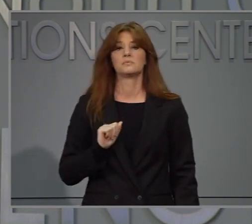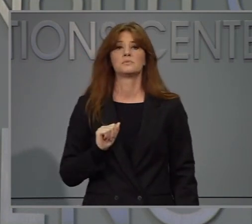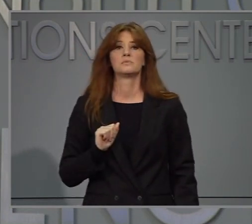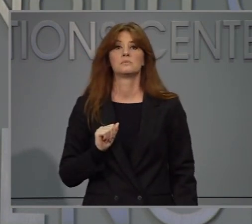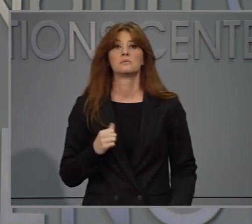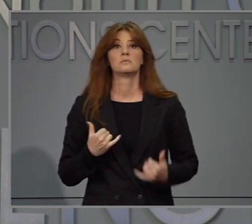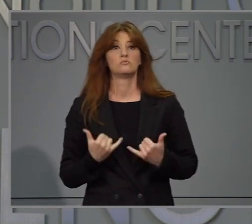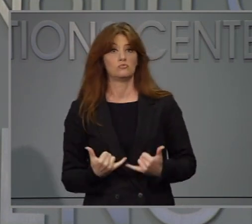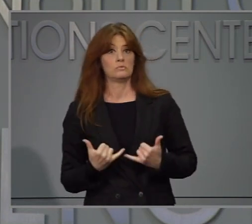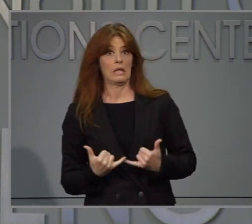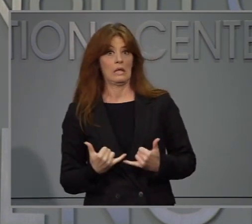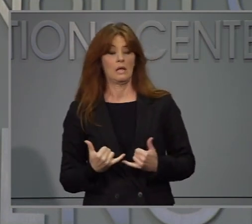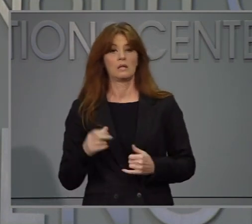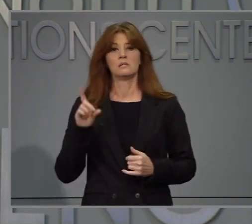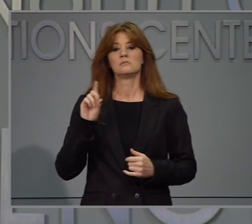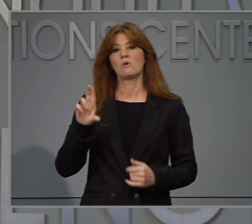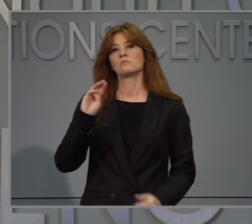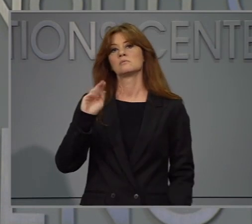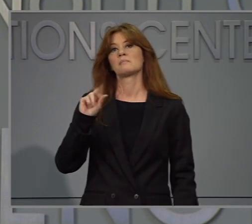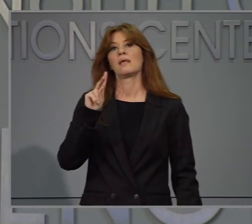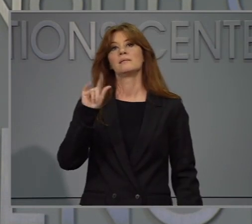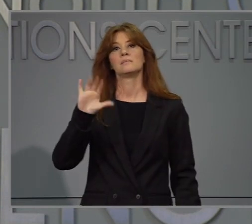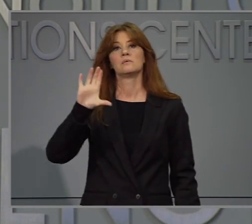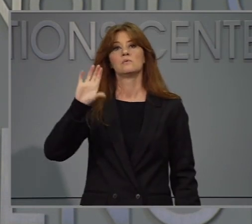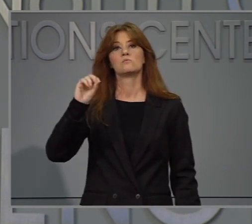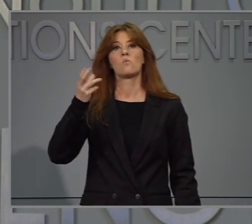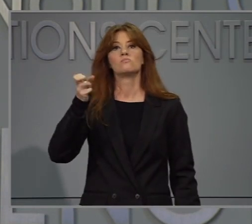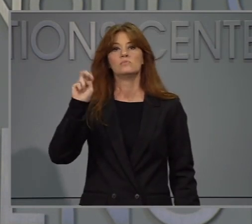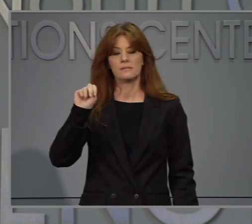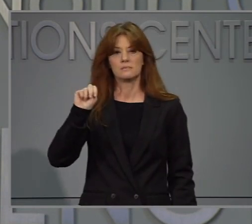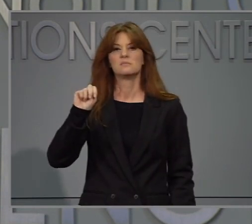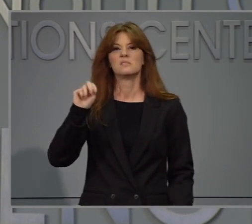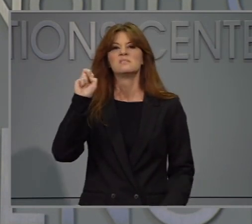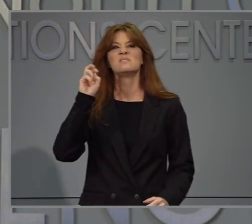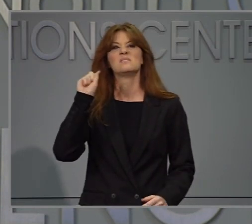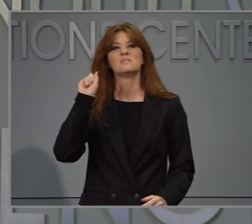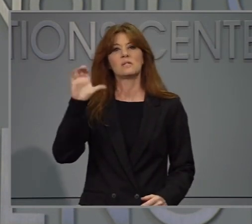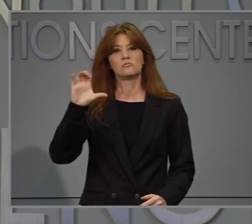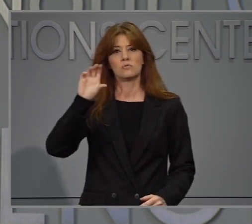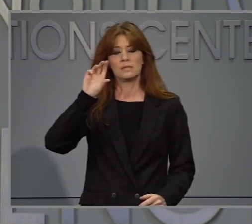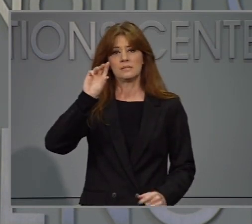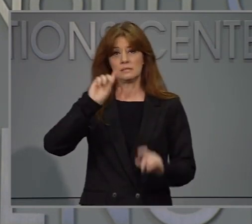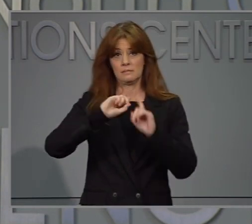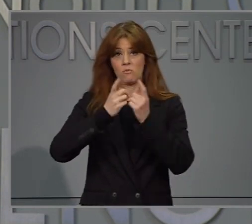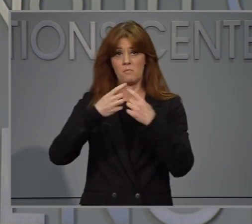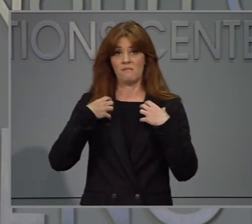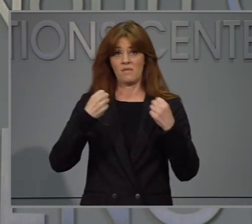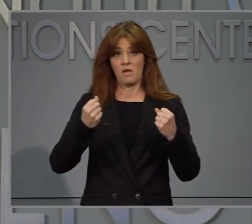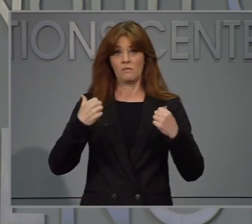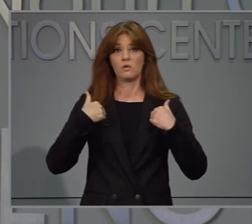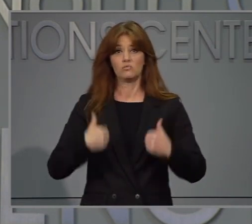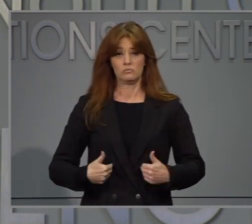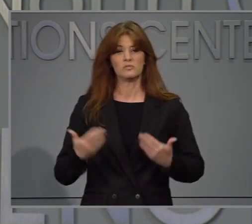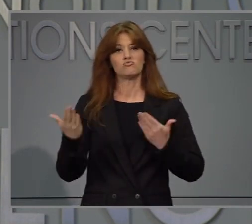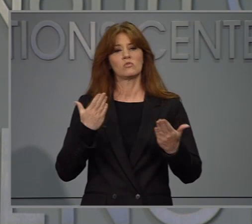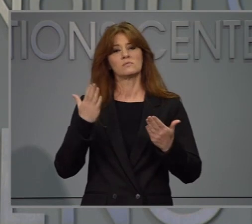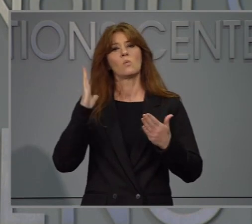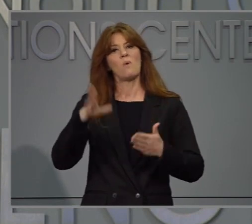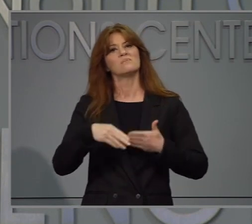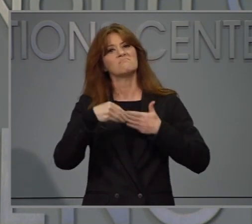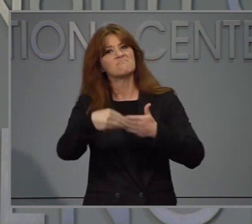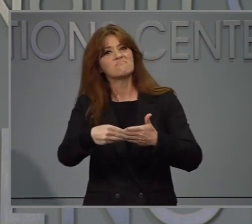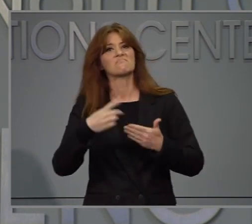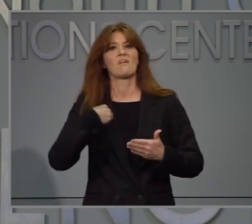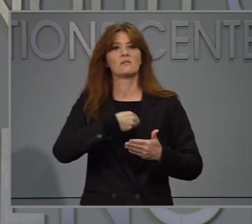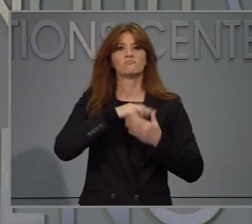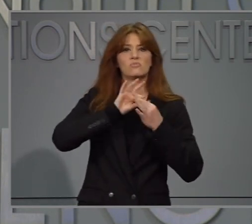nc.gov/COVID-19. El día de hoy, la doctora Mandy Cohen, nuestra secretaria del Departamento de Salud y Servicios Humanos, nos va a hablar acerca